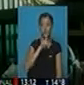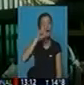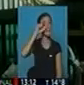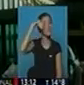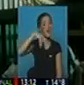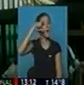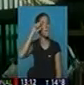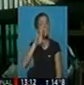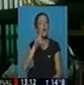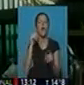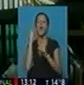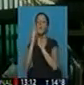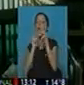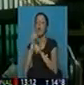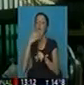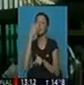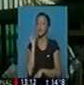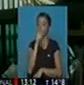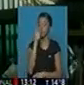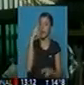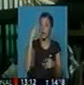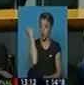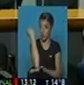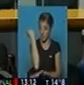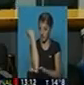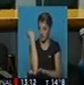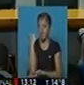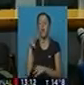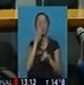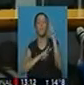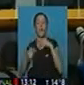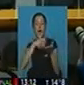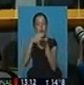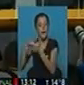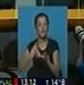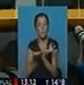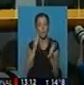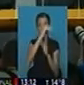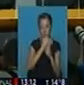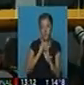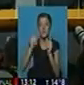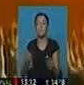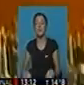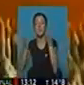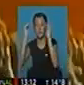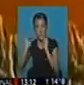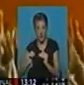algunos lineamientos de su política económica. Busca reducir el gasto público y bajar la inflación. Y